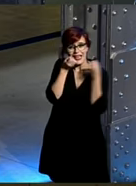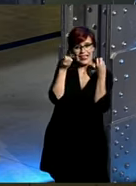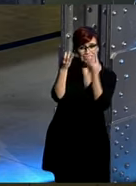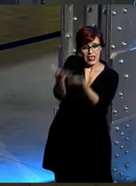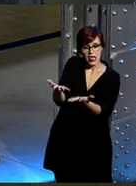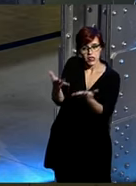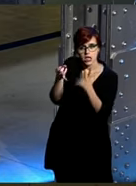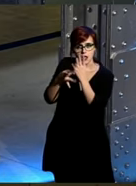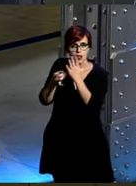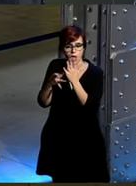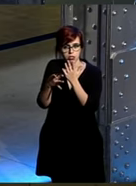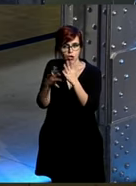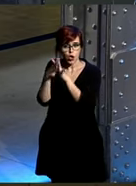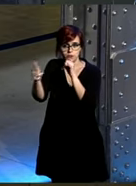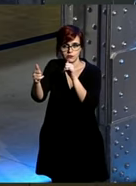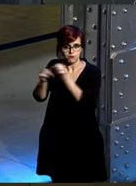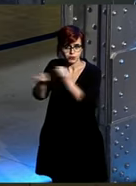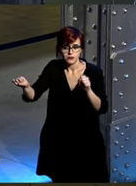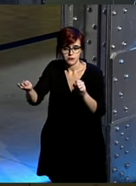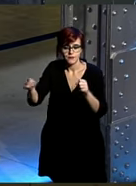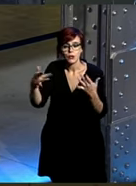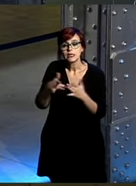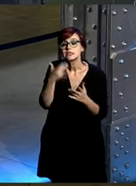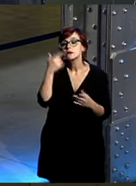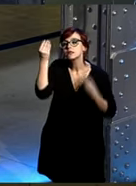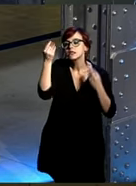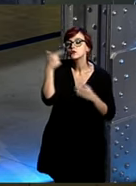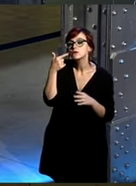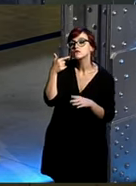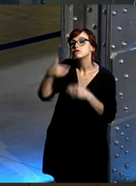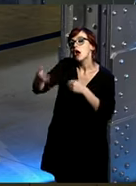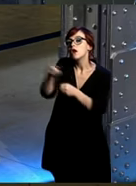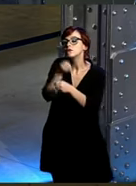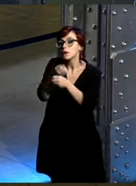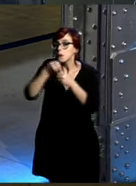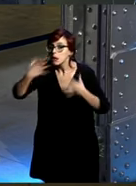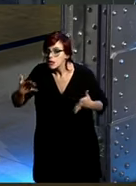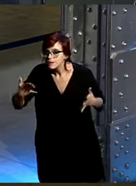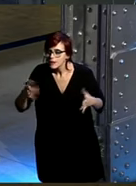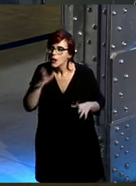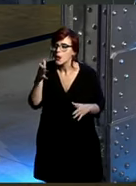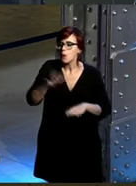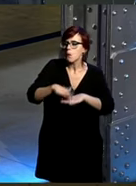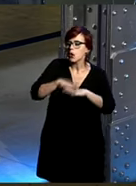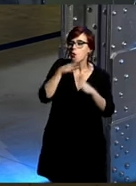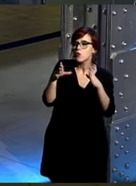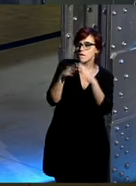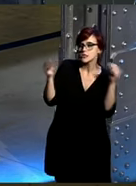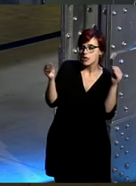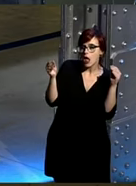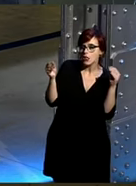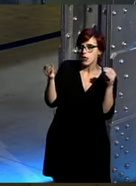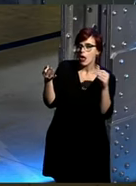nadie encontró cómo machear eso. Ahora, si vamos al tema de la empleabilidad, también es muy discutible. ¿Por qué la universidad tendría que